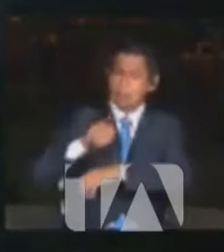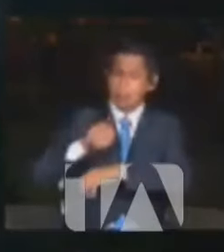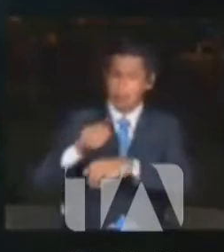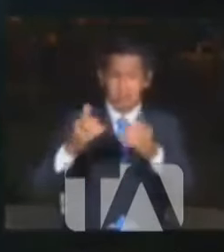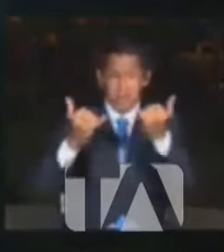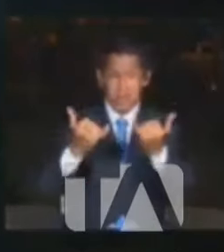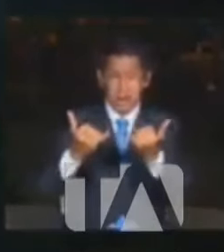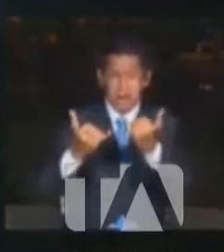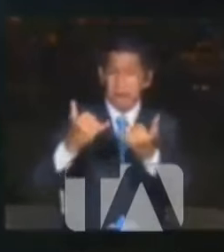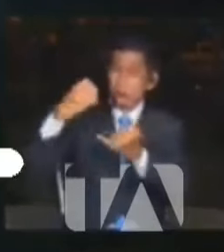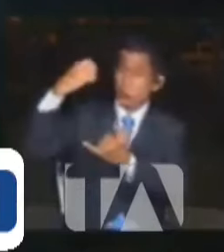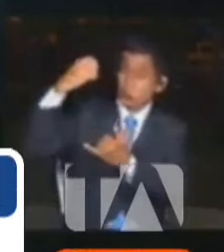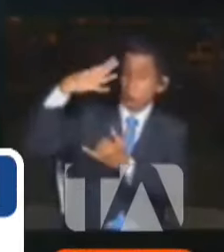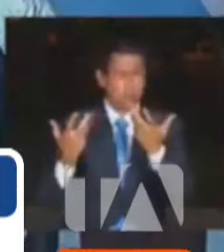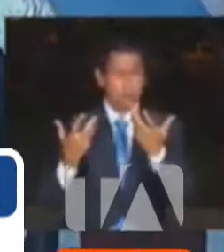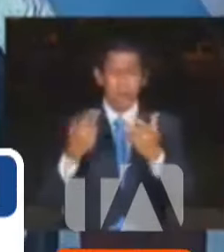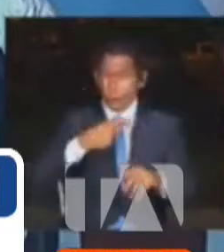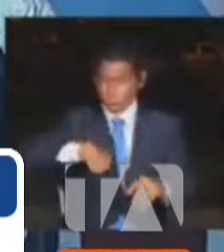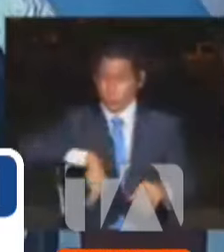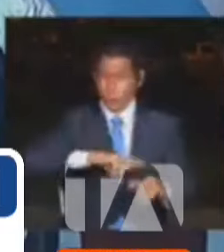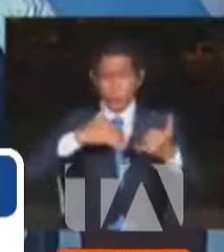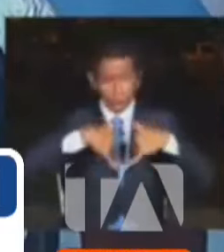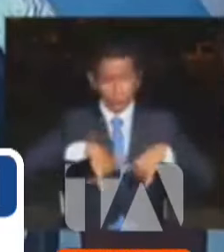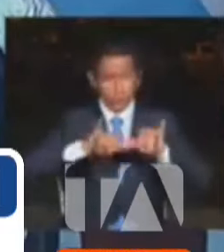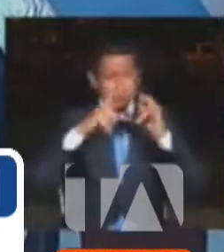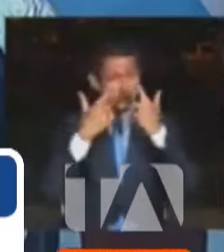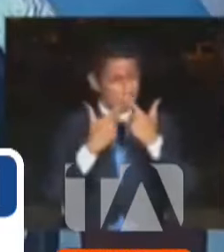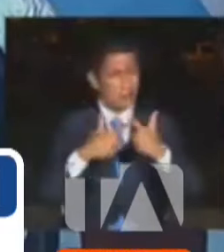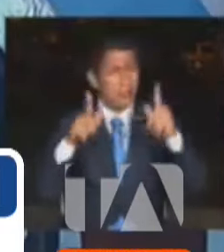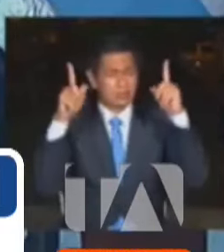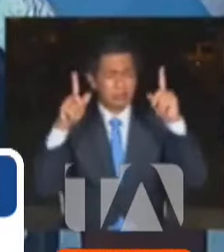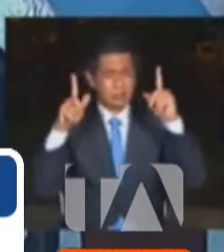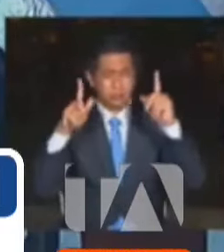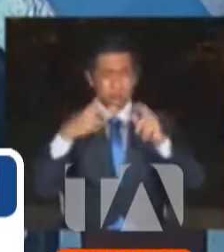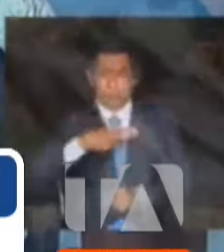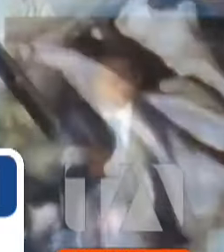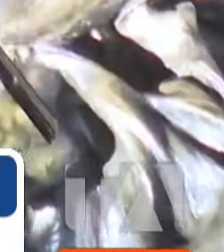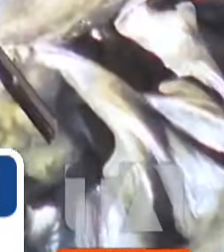concluyó asegurando que a pesar de los enfrentamientos y dificultades, se continuará